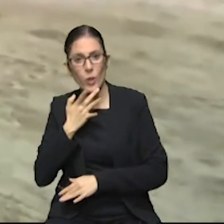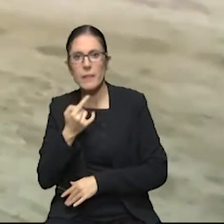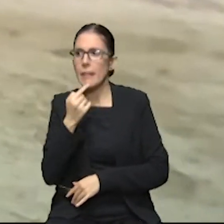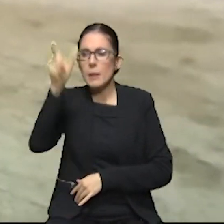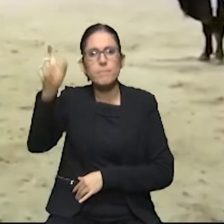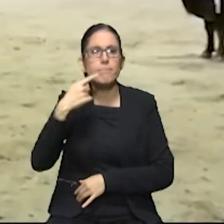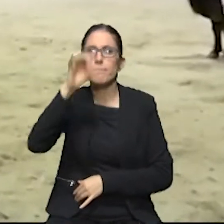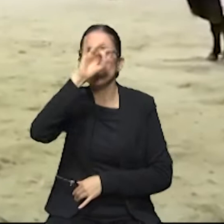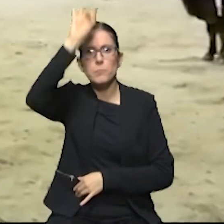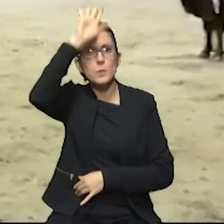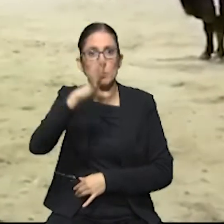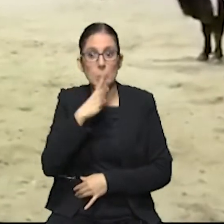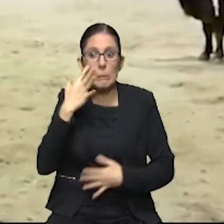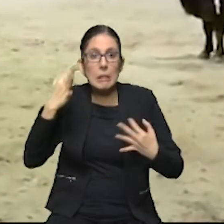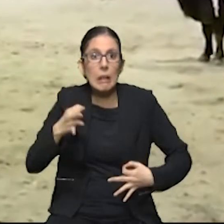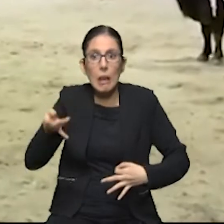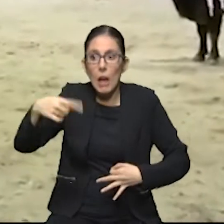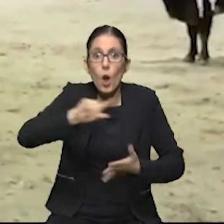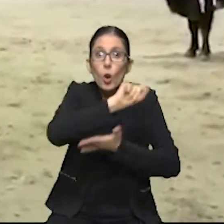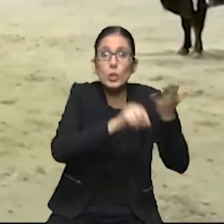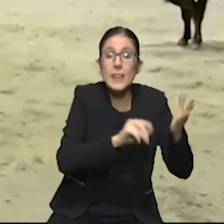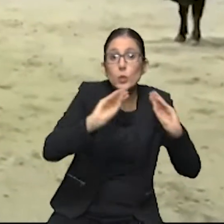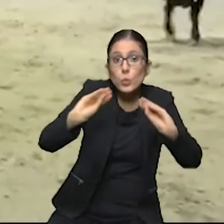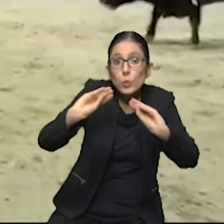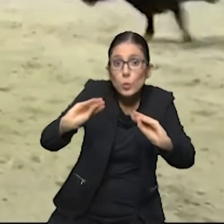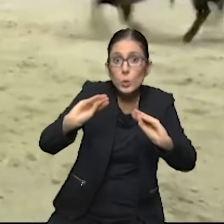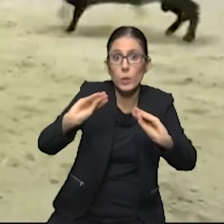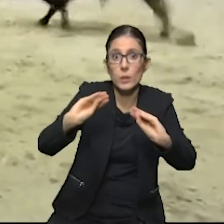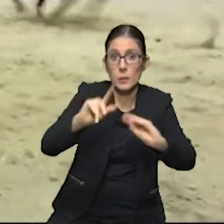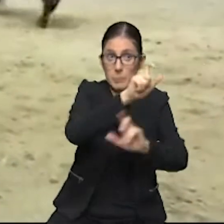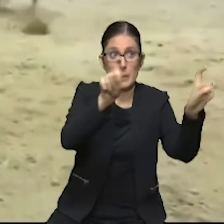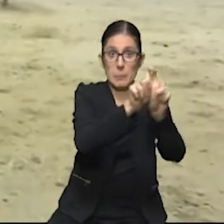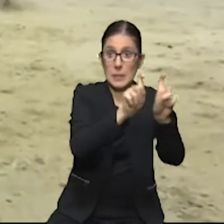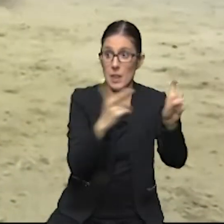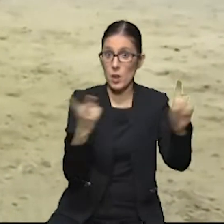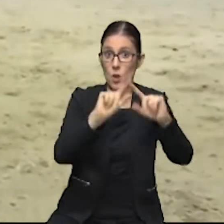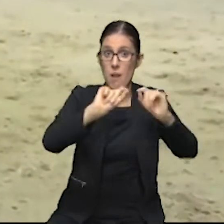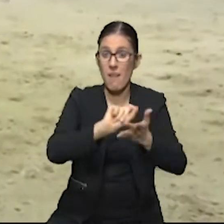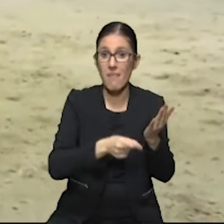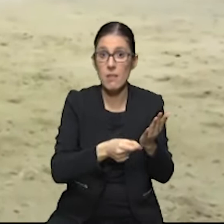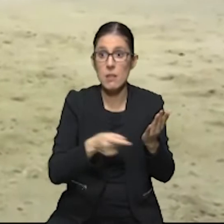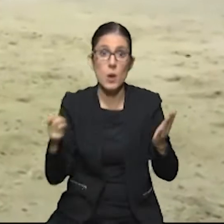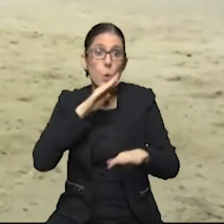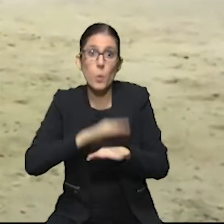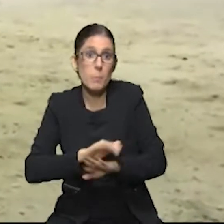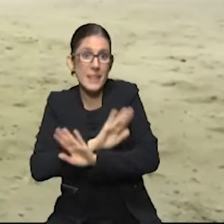demanda, ya que solo se limitaron a cumplir con el contrato firmado con el empresario, quien también ha sido demandado. Al parecer, la corrida de toros se